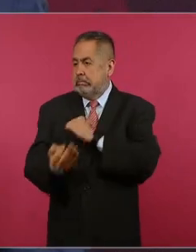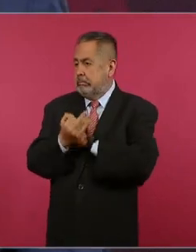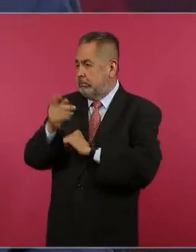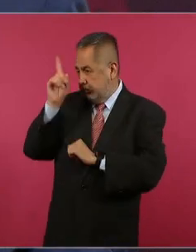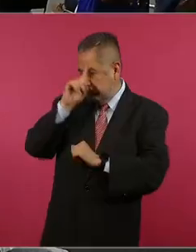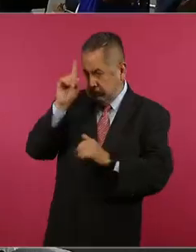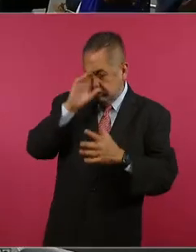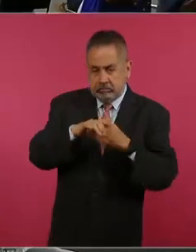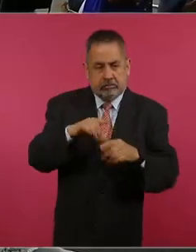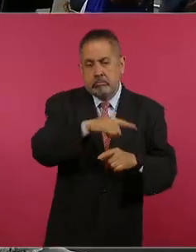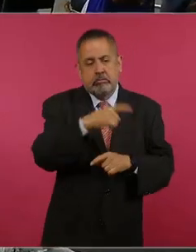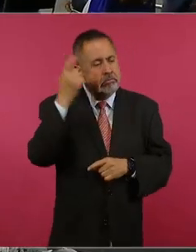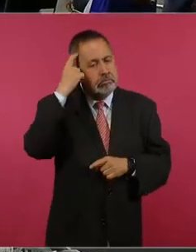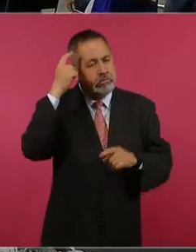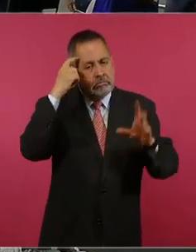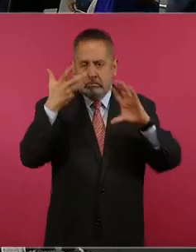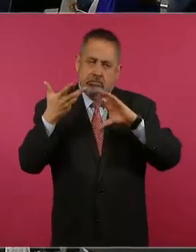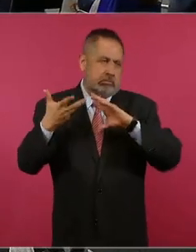se deschavetó.